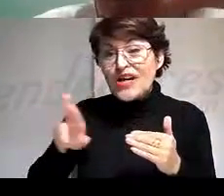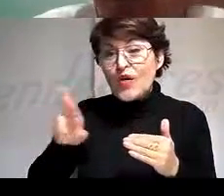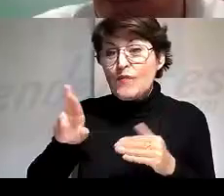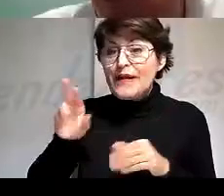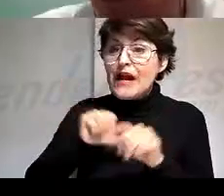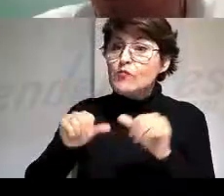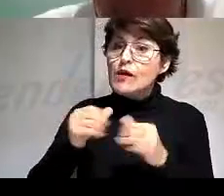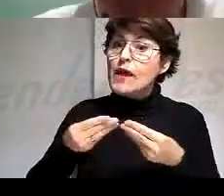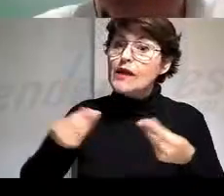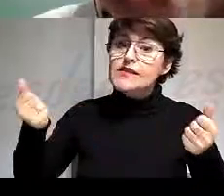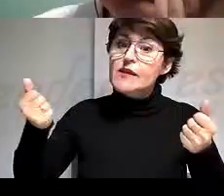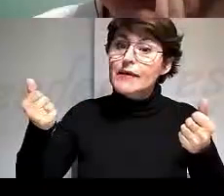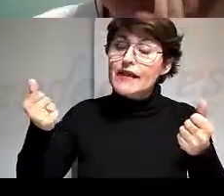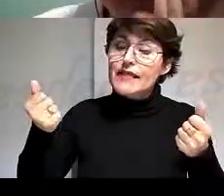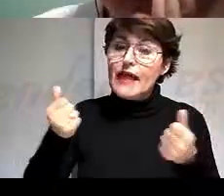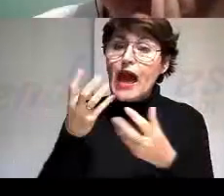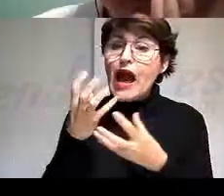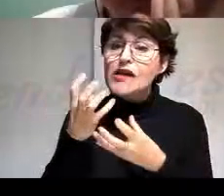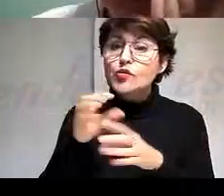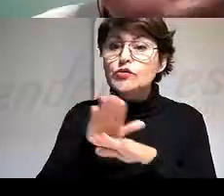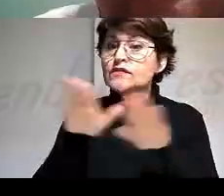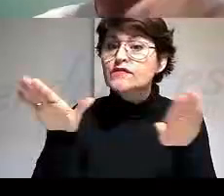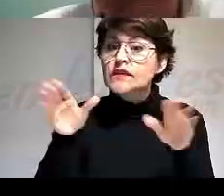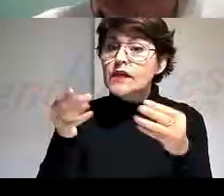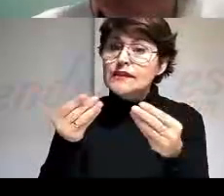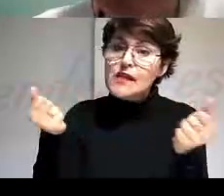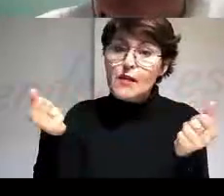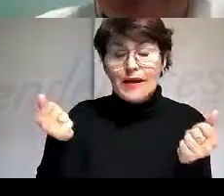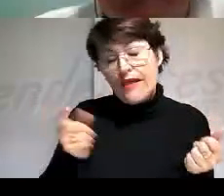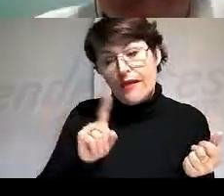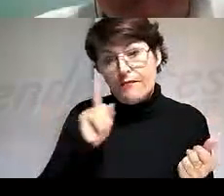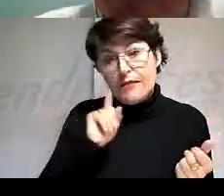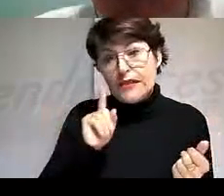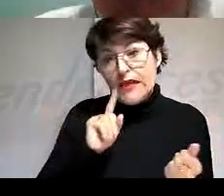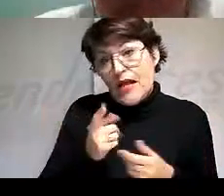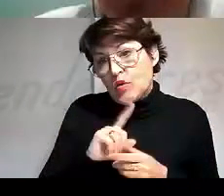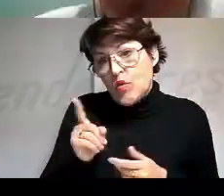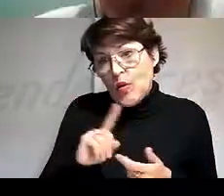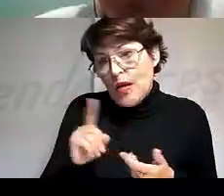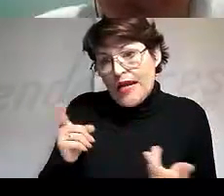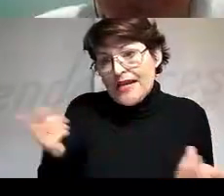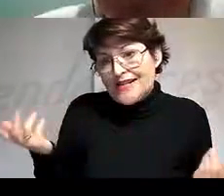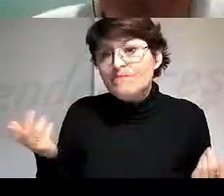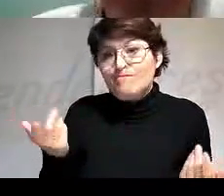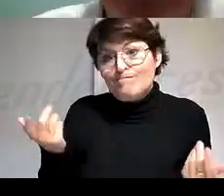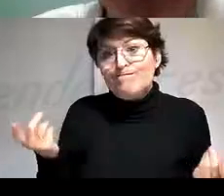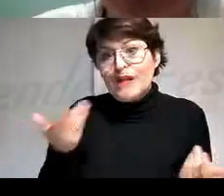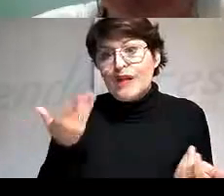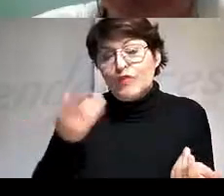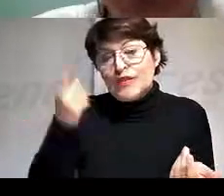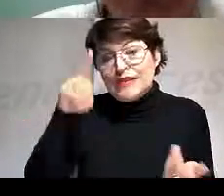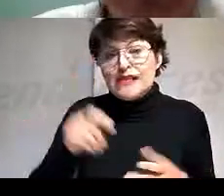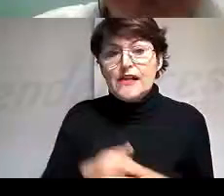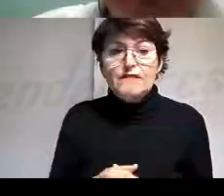artrosis. Eso sí que es una idea que es importante, que considero que es interesante que os llevéis a casa.